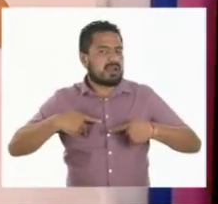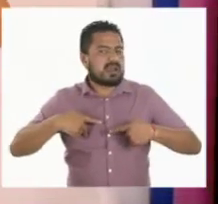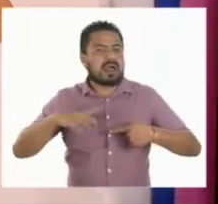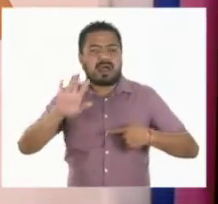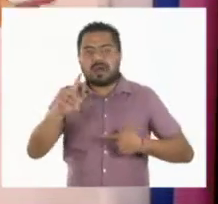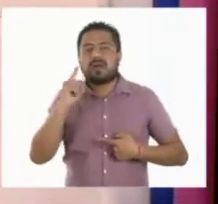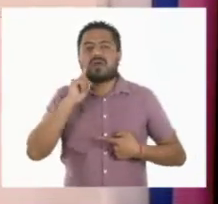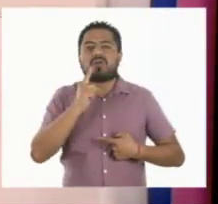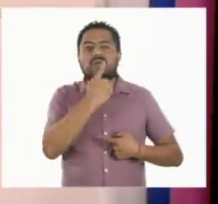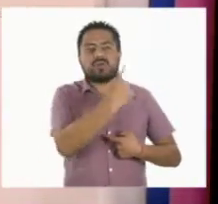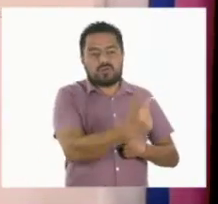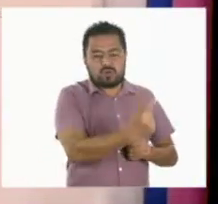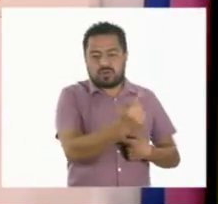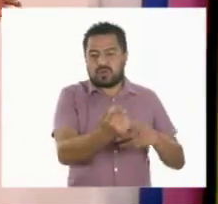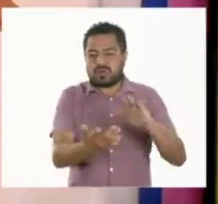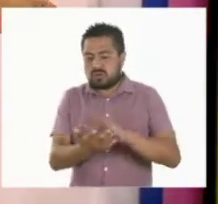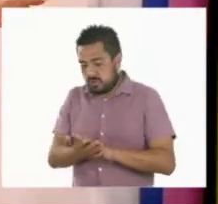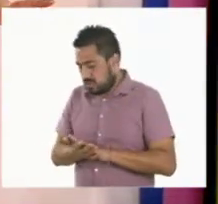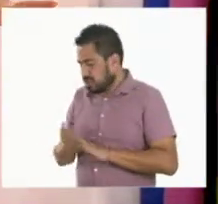sería